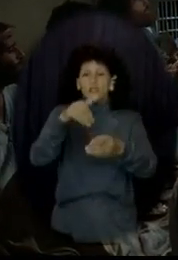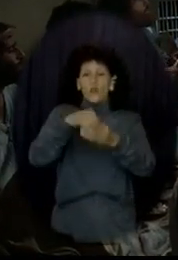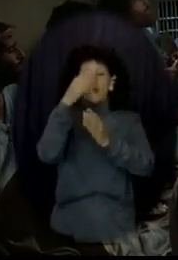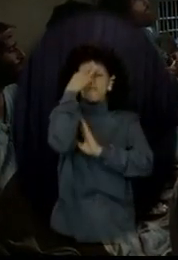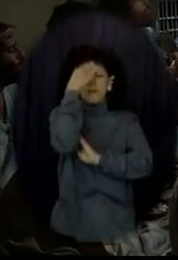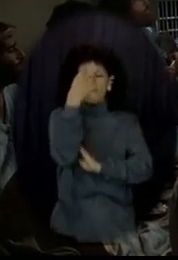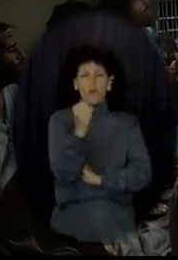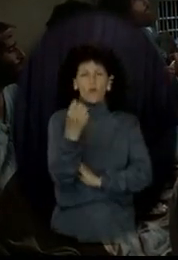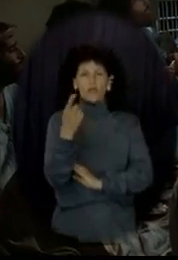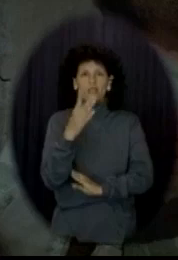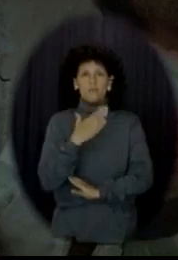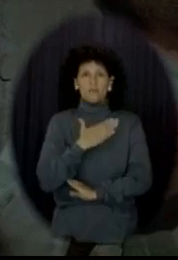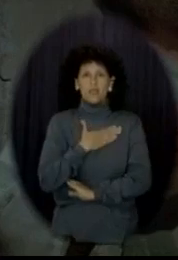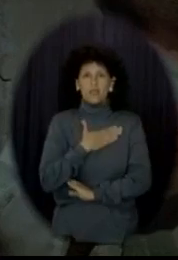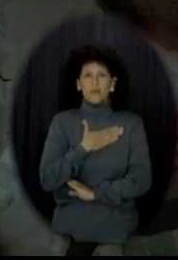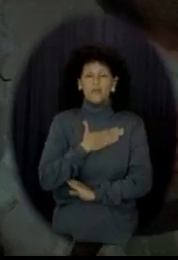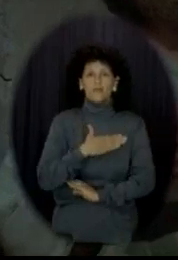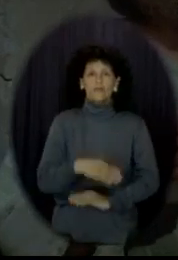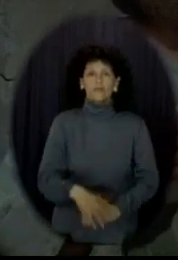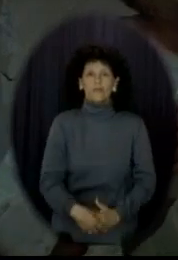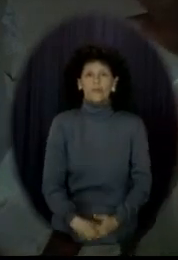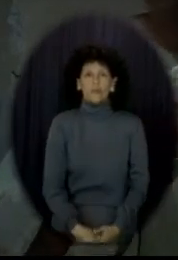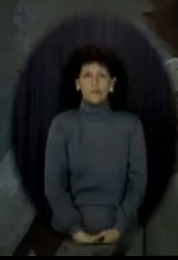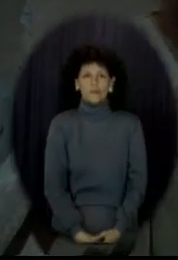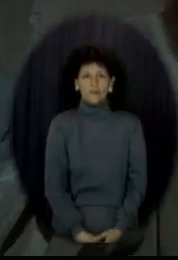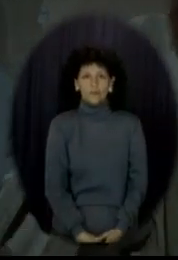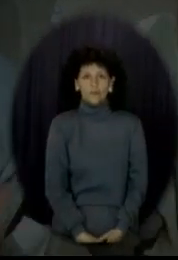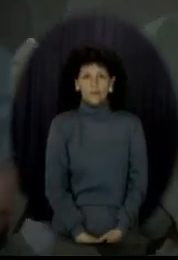Hagan esto en mi memoria.